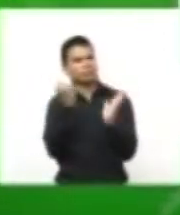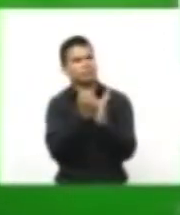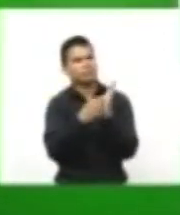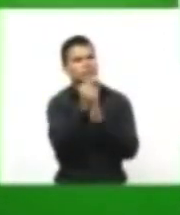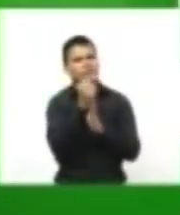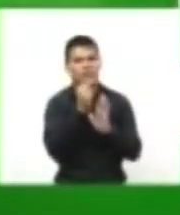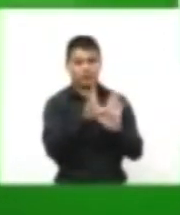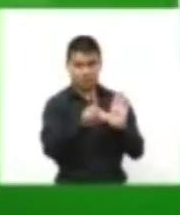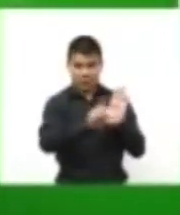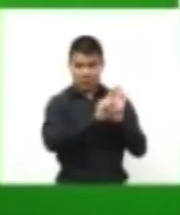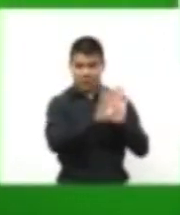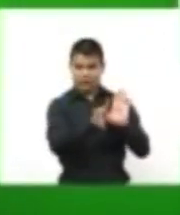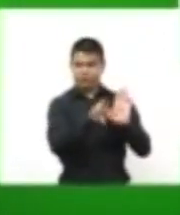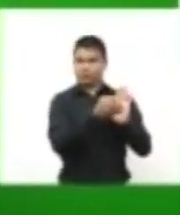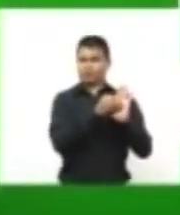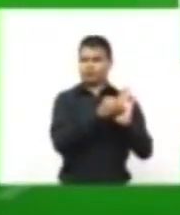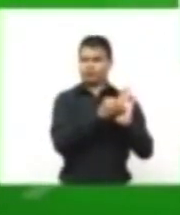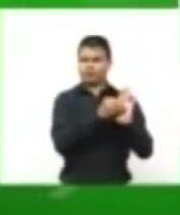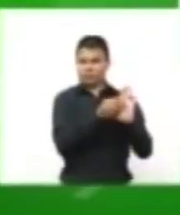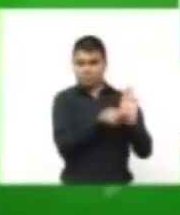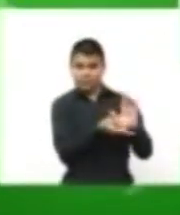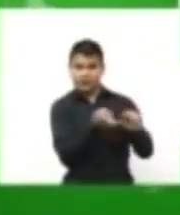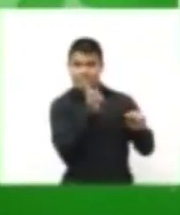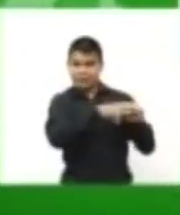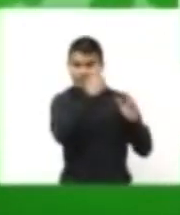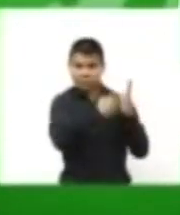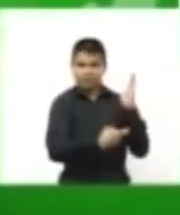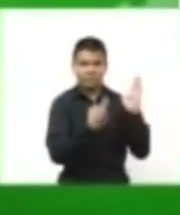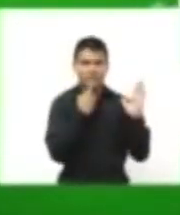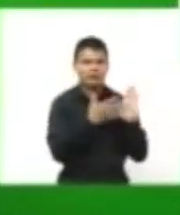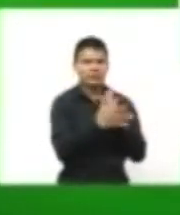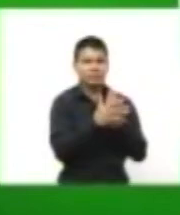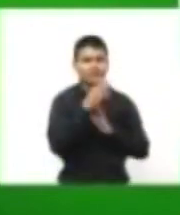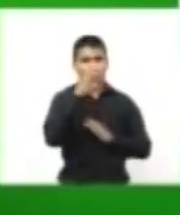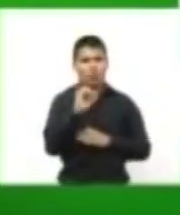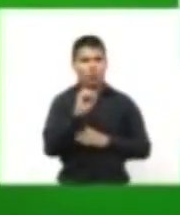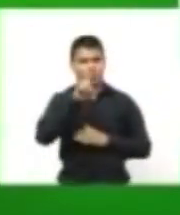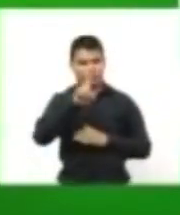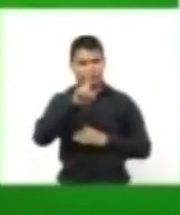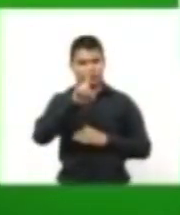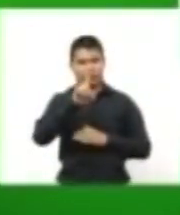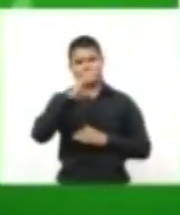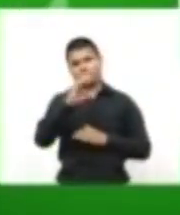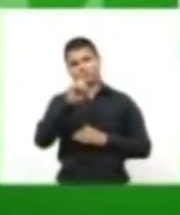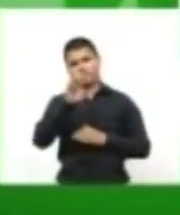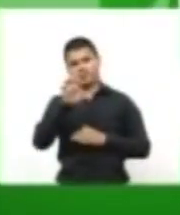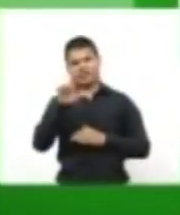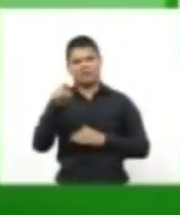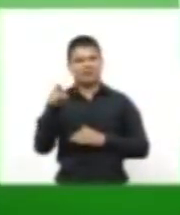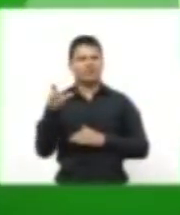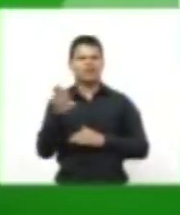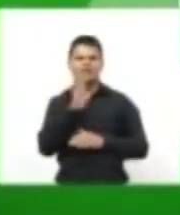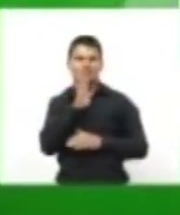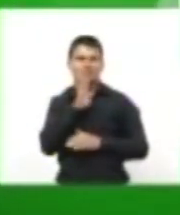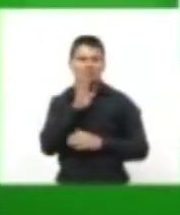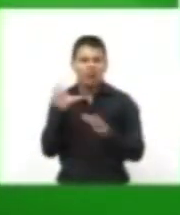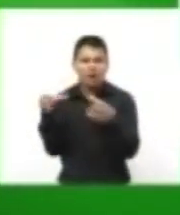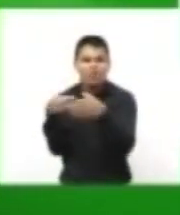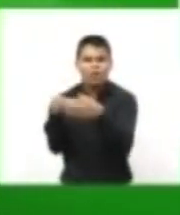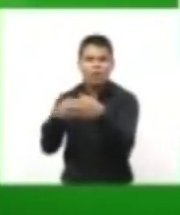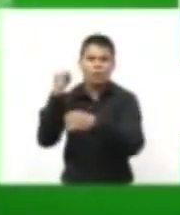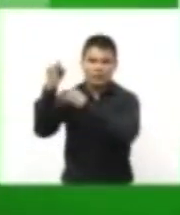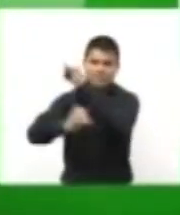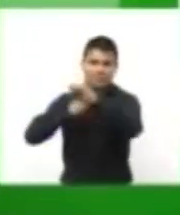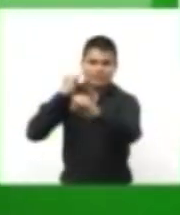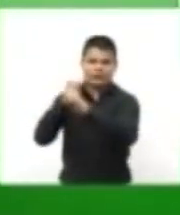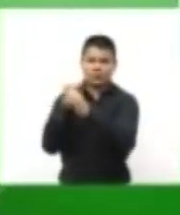tributaria es una imposición de la OCDE. Ese es un organismo internacional controlado por Estados Unidos y las potencias